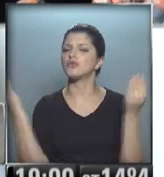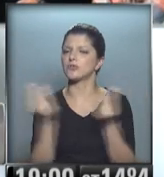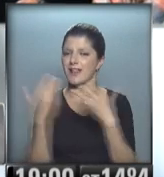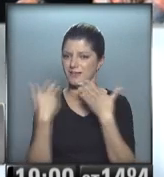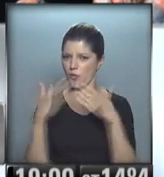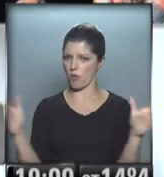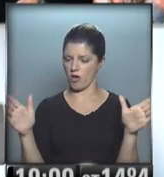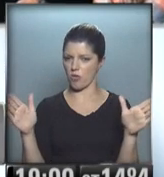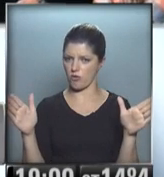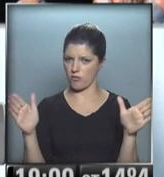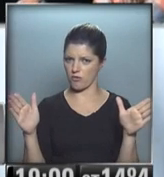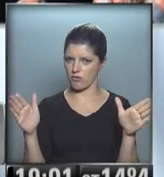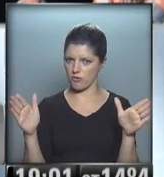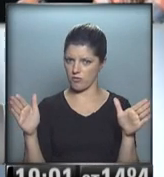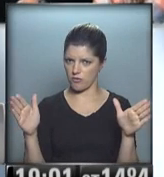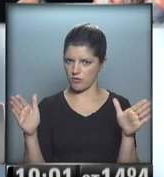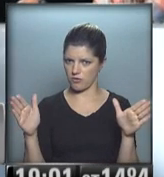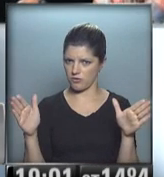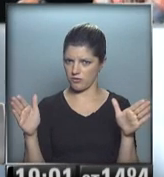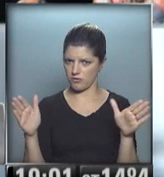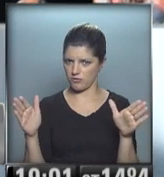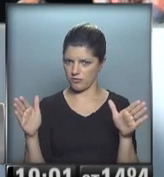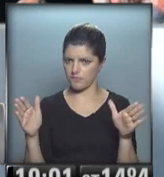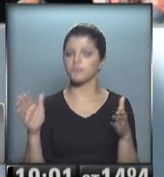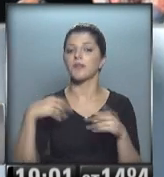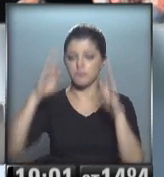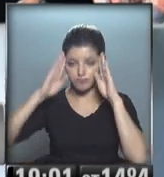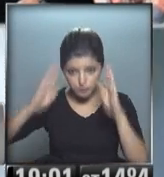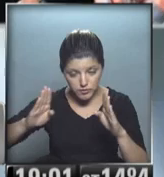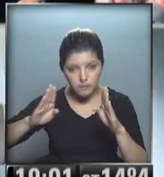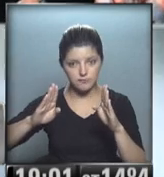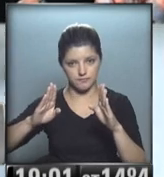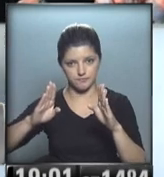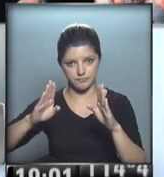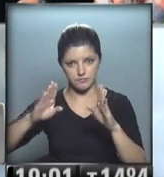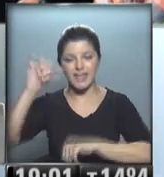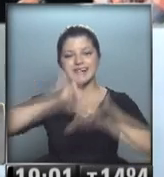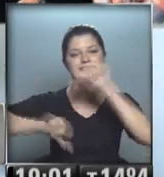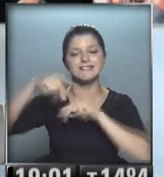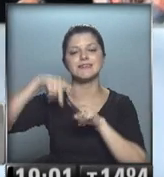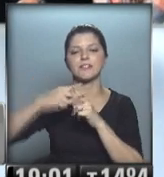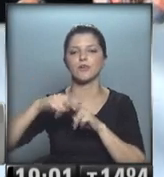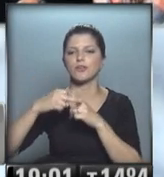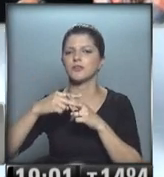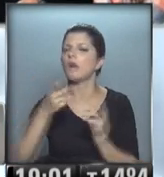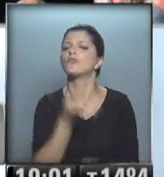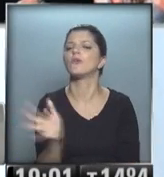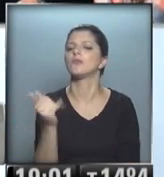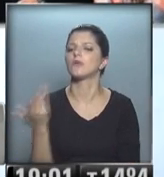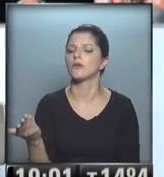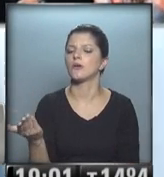inaugurados o en ejecución destinados específicamente a ciencia y tecnología?